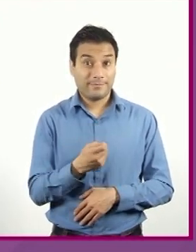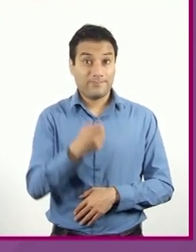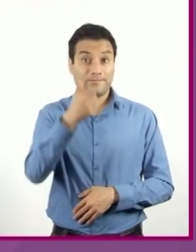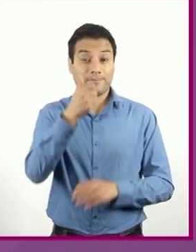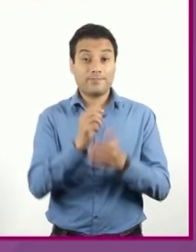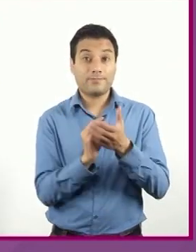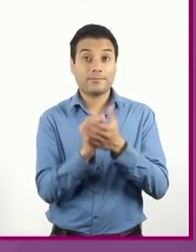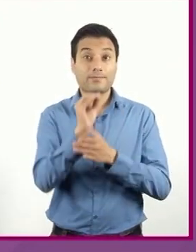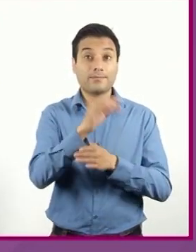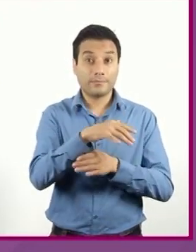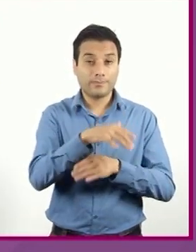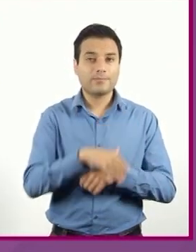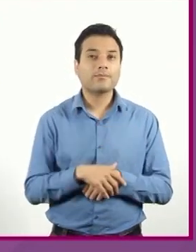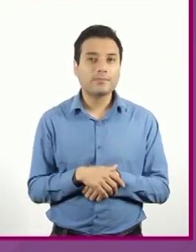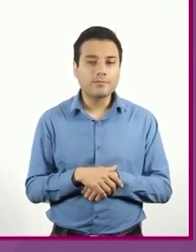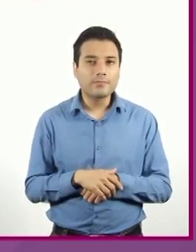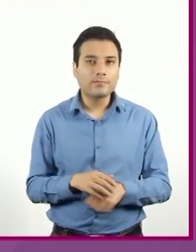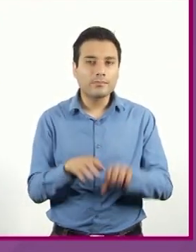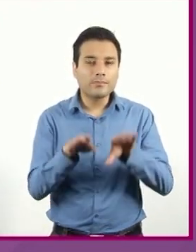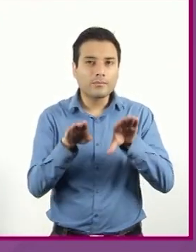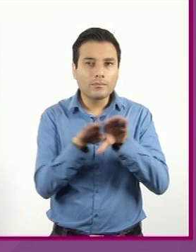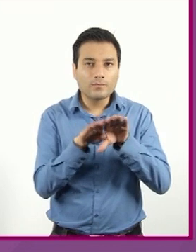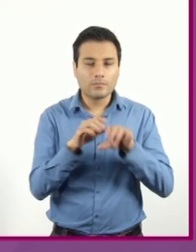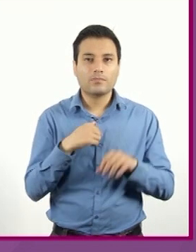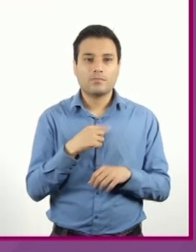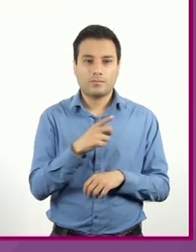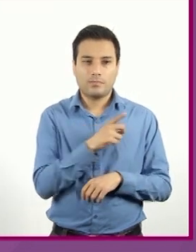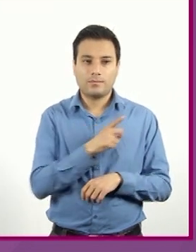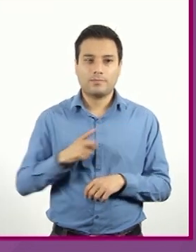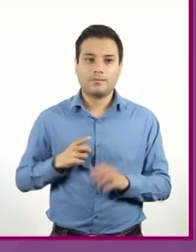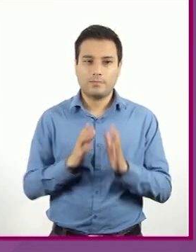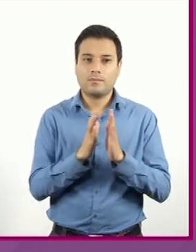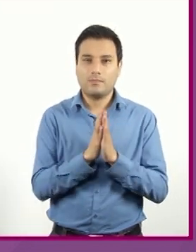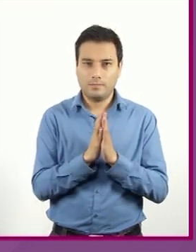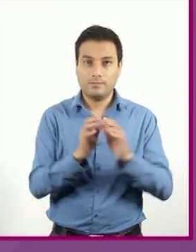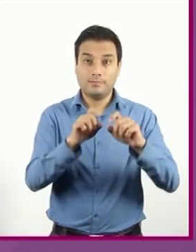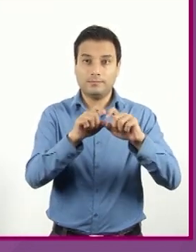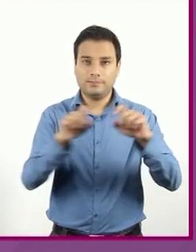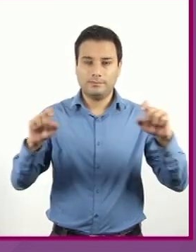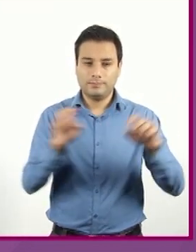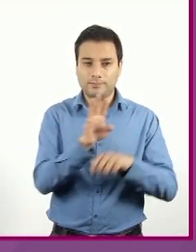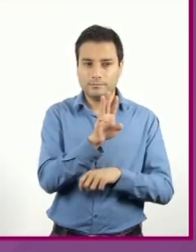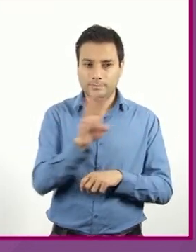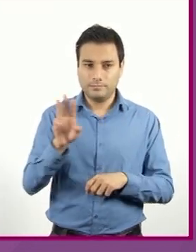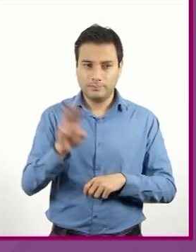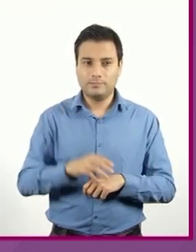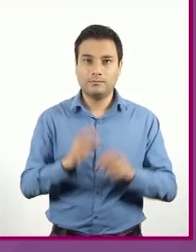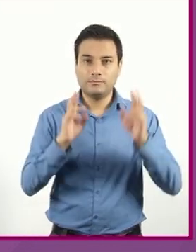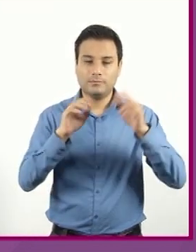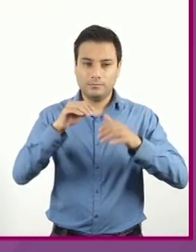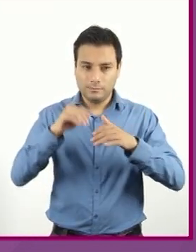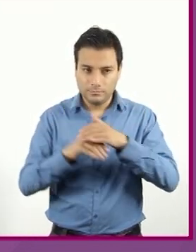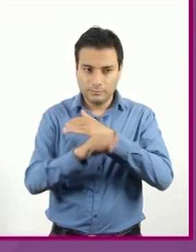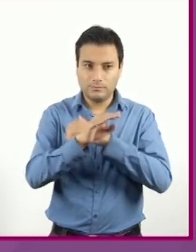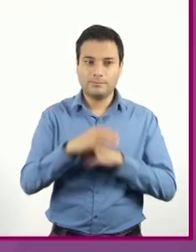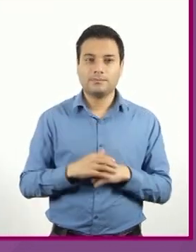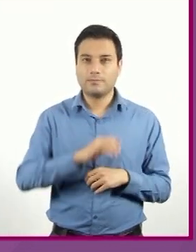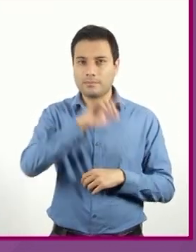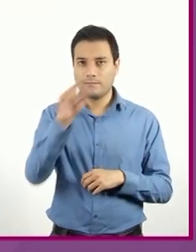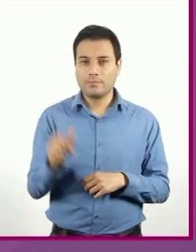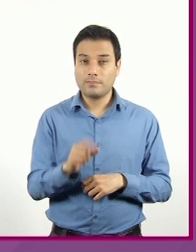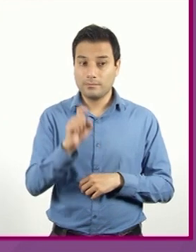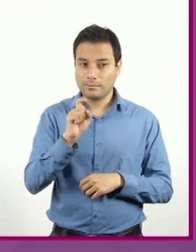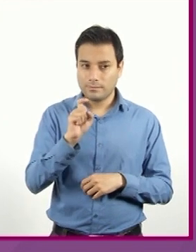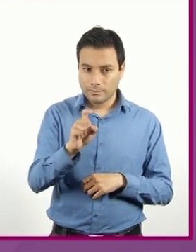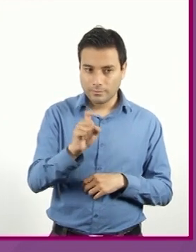visitar la página, hacer clic en acceder, rellenar los campos. A